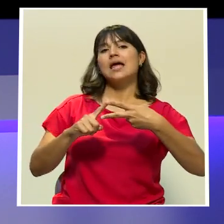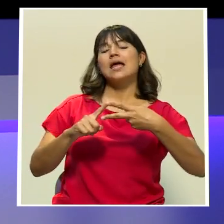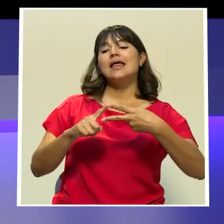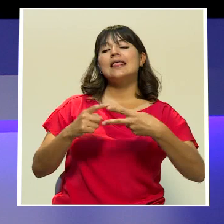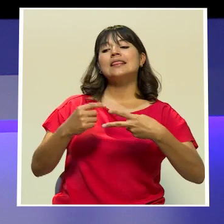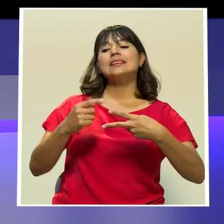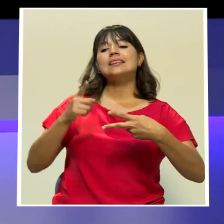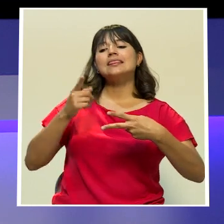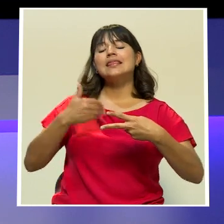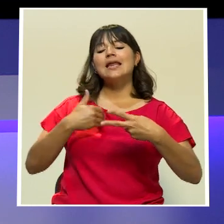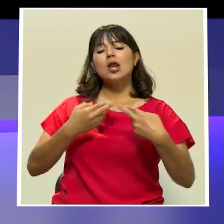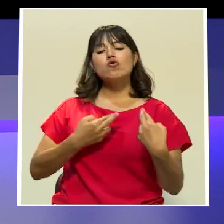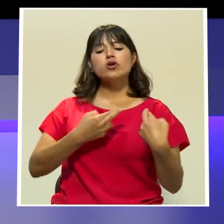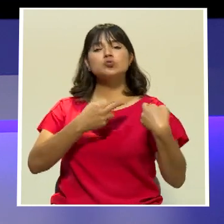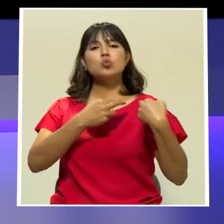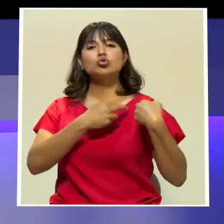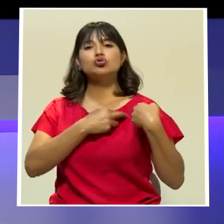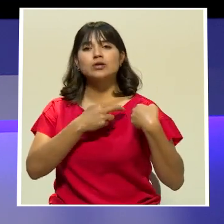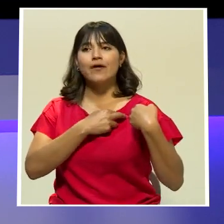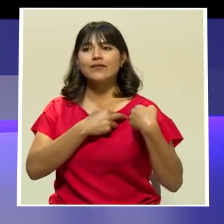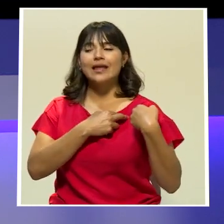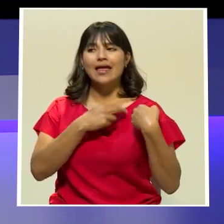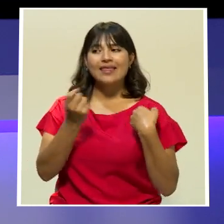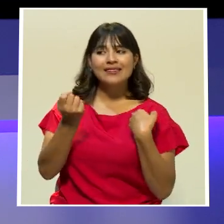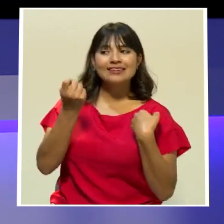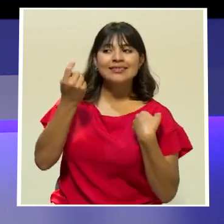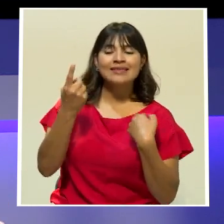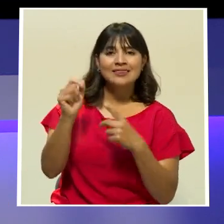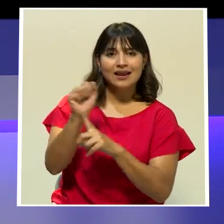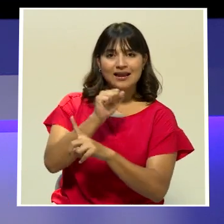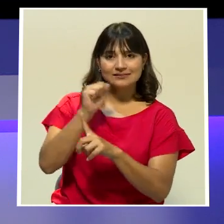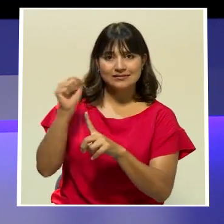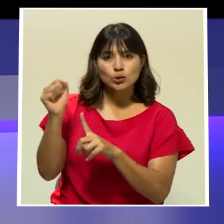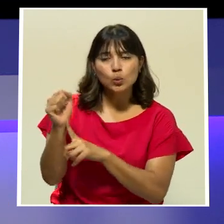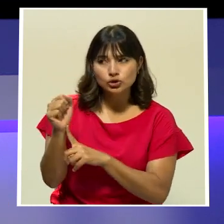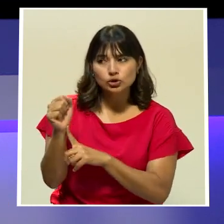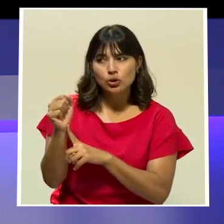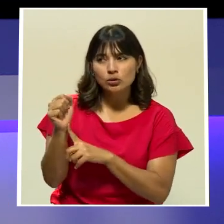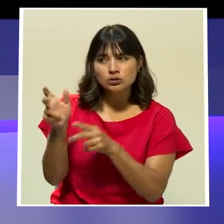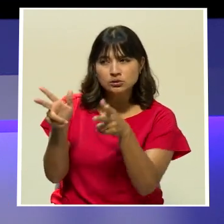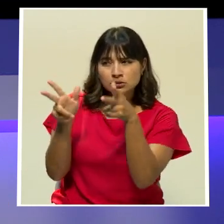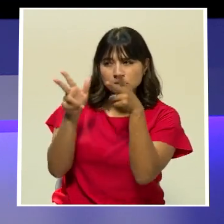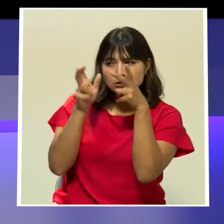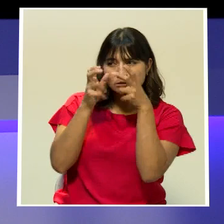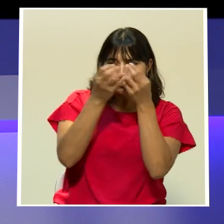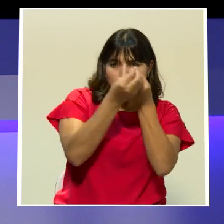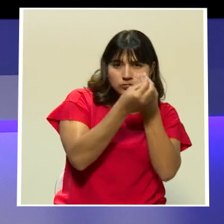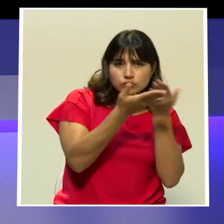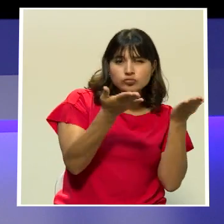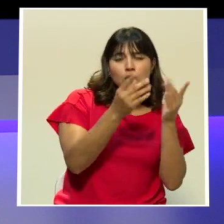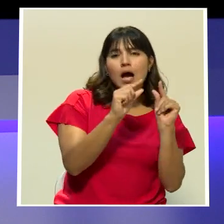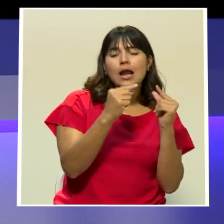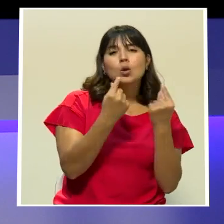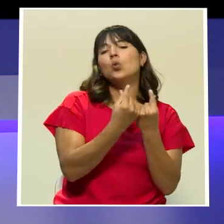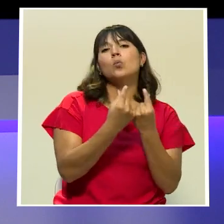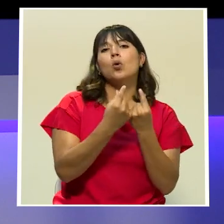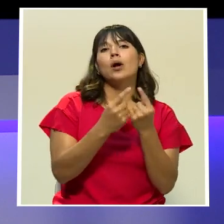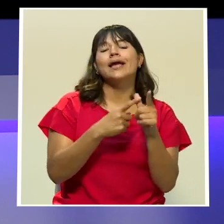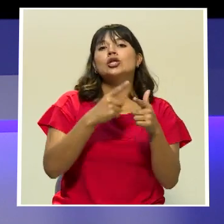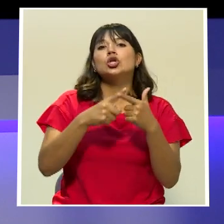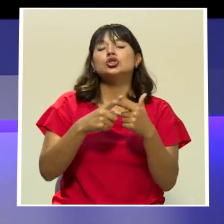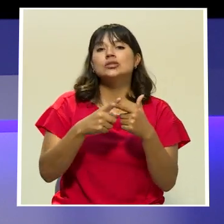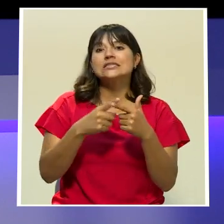grupo el caos de lo que ocurre y le dan sentido. Y entonces, ¿qué ocurre cuando no están?